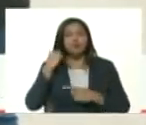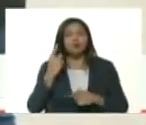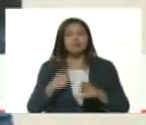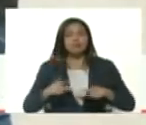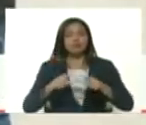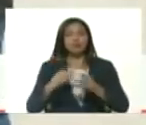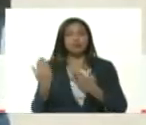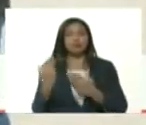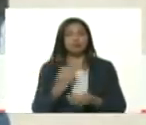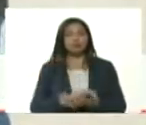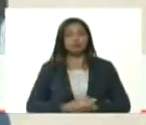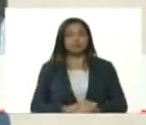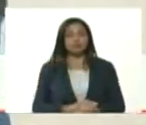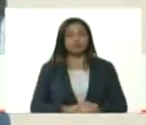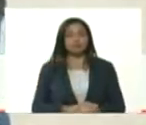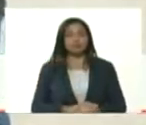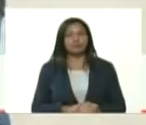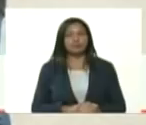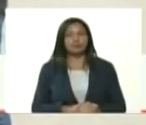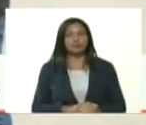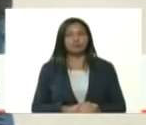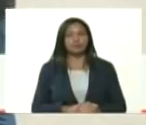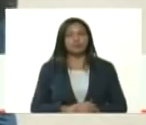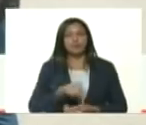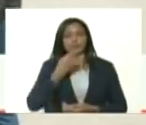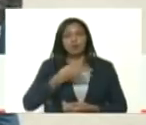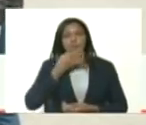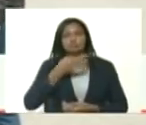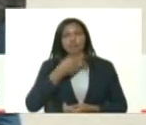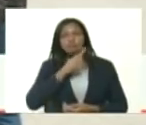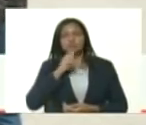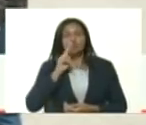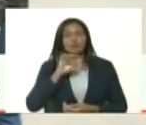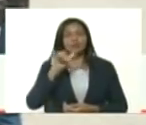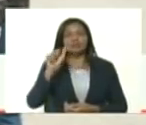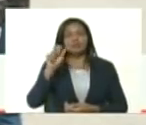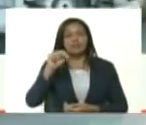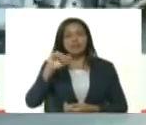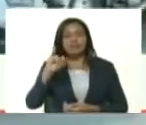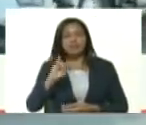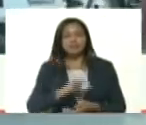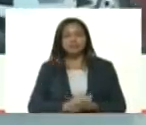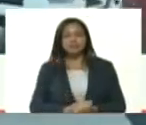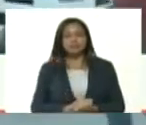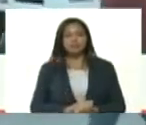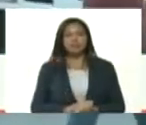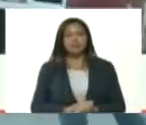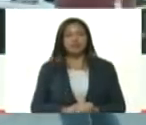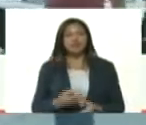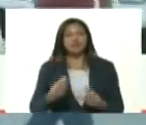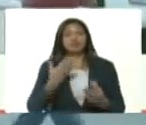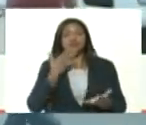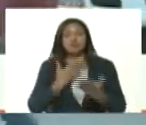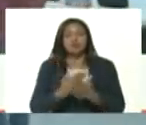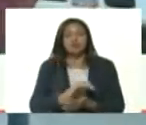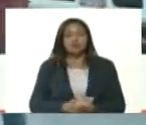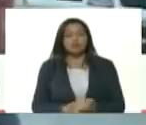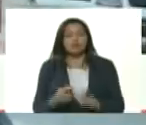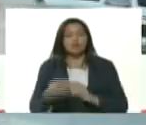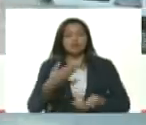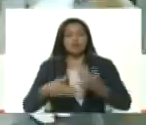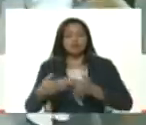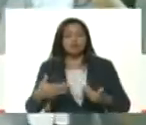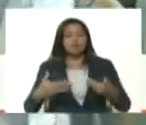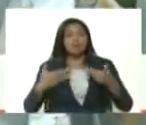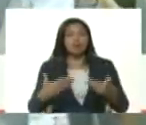sector. Compatriota. Buenas tardes, mi nombre es Jenny Monasterios, muy agradecida con el servicio que nos